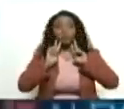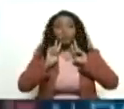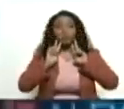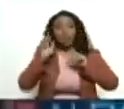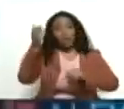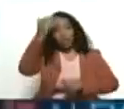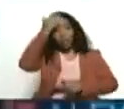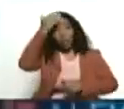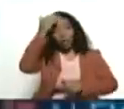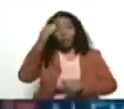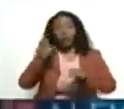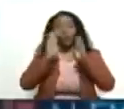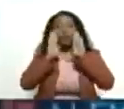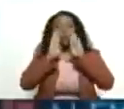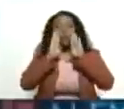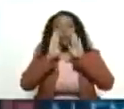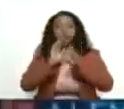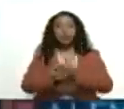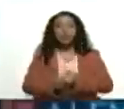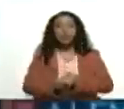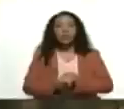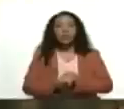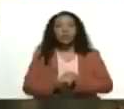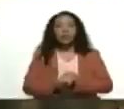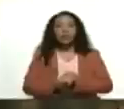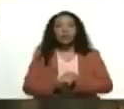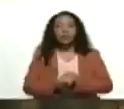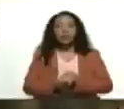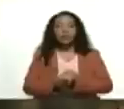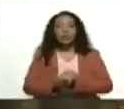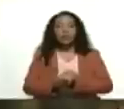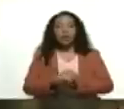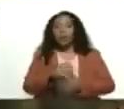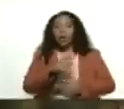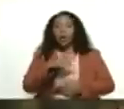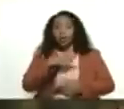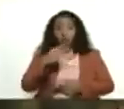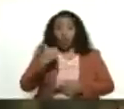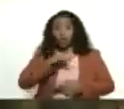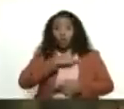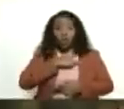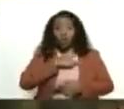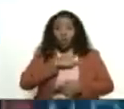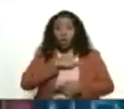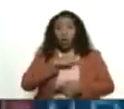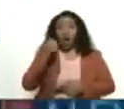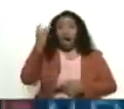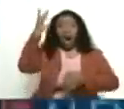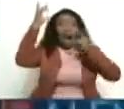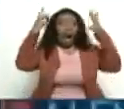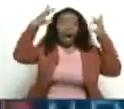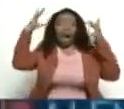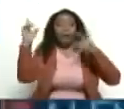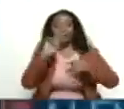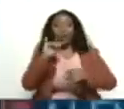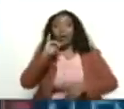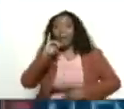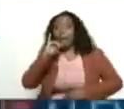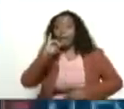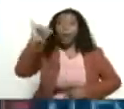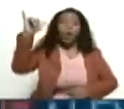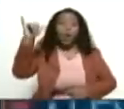Trump lo confesó. No, no fuimos exagerados, ni cuando denunciamos el intento